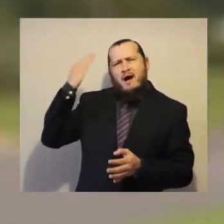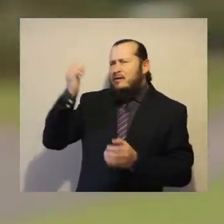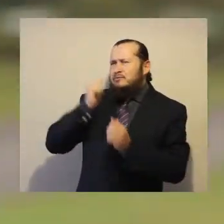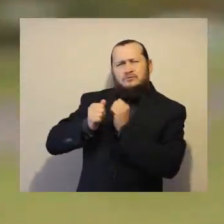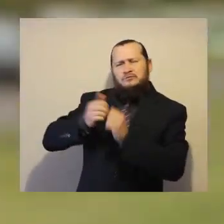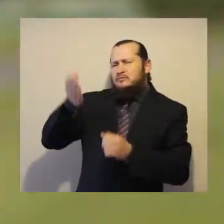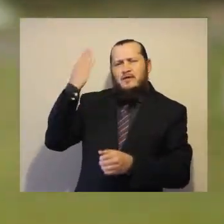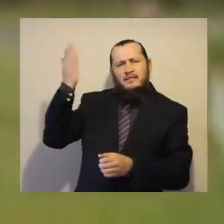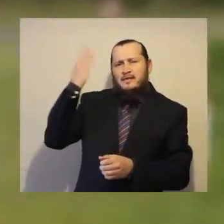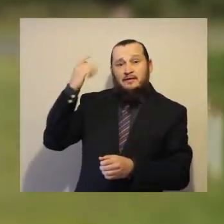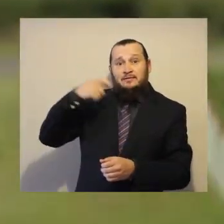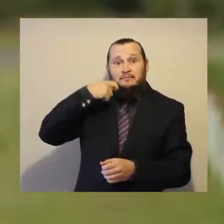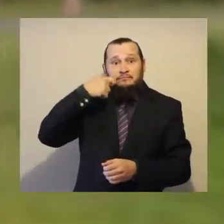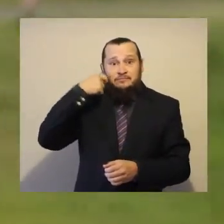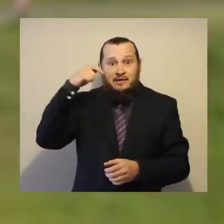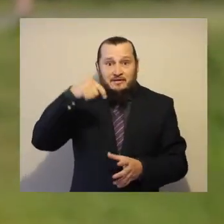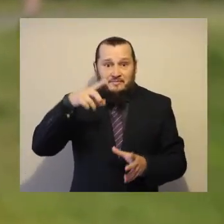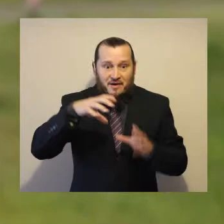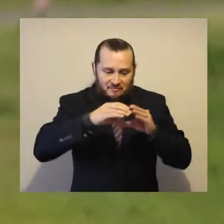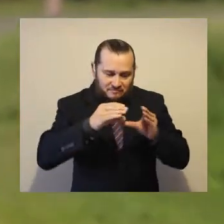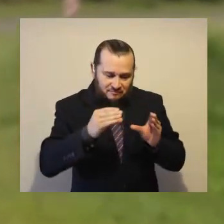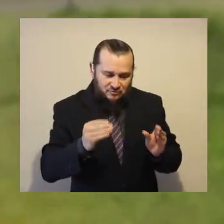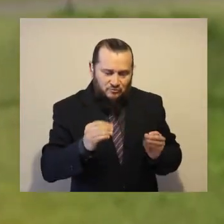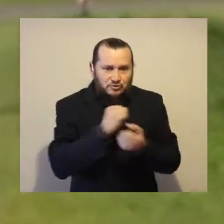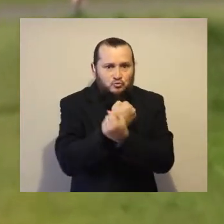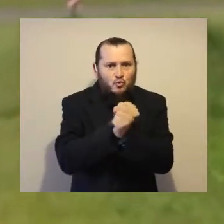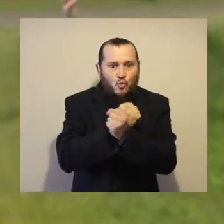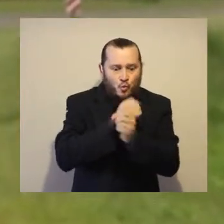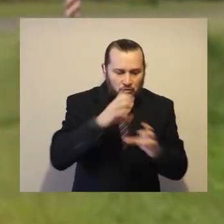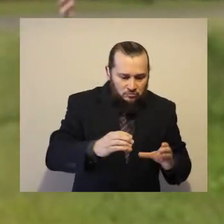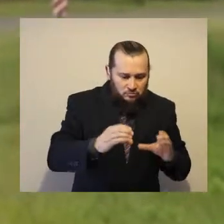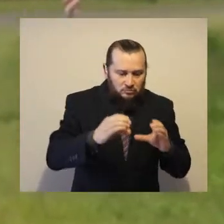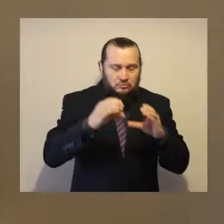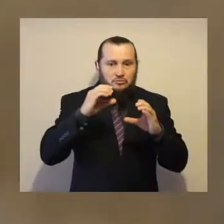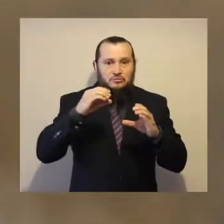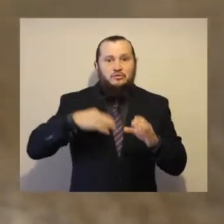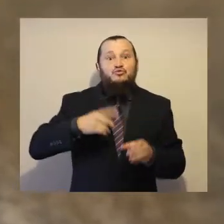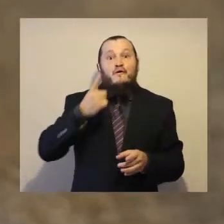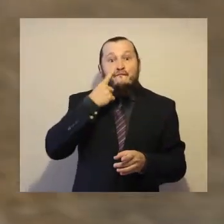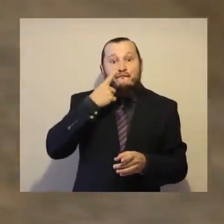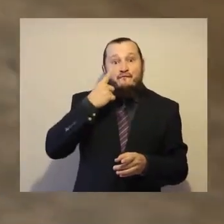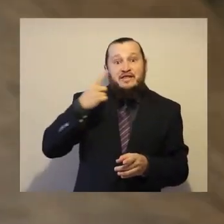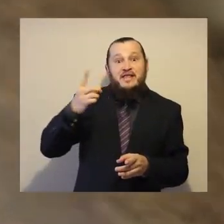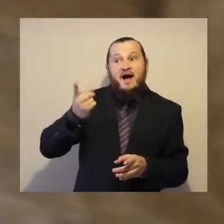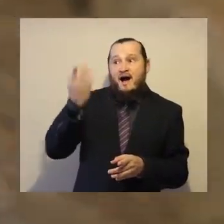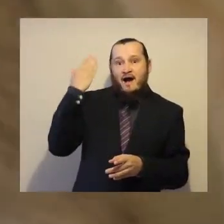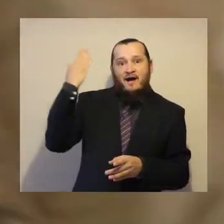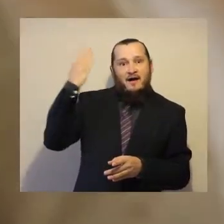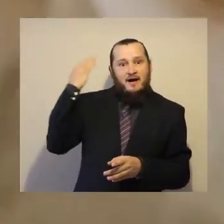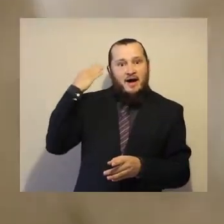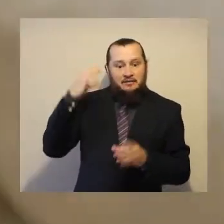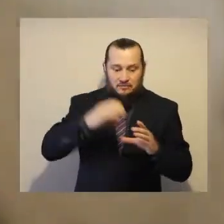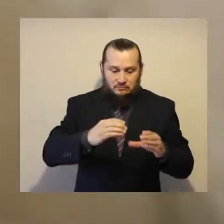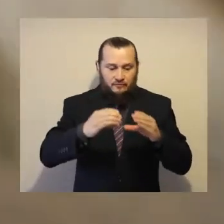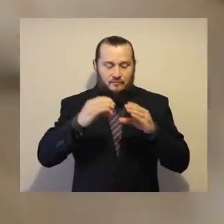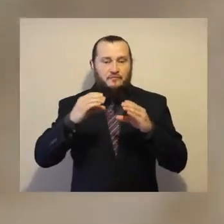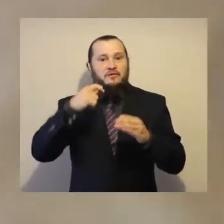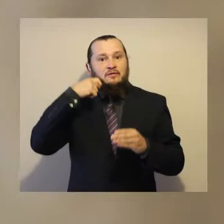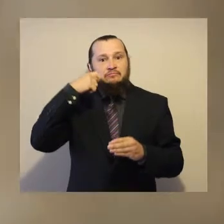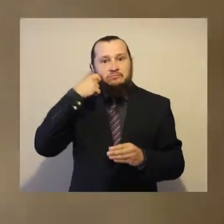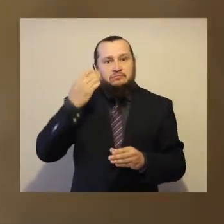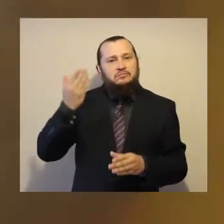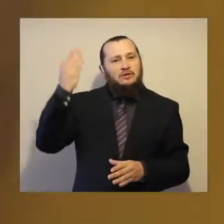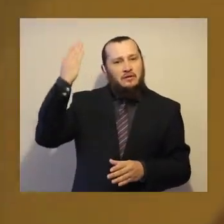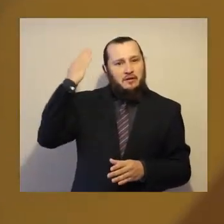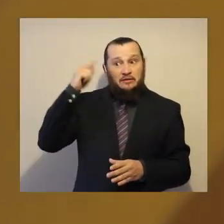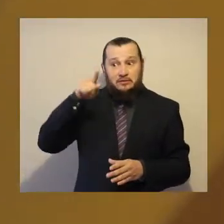de la Tierra, a través de sus fósiles como vestigios de la vida prehistórica, pues ellos son la evidencia directa del pasado que nos